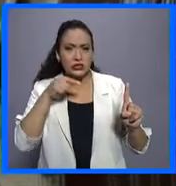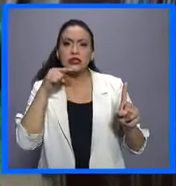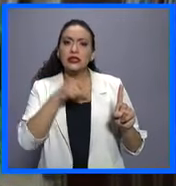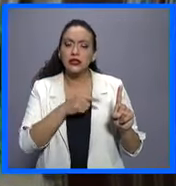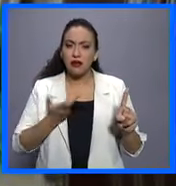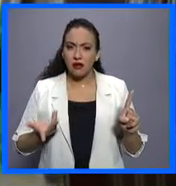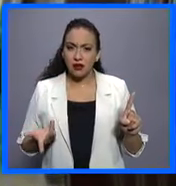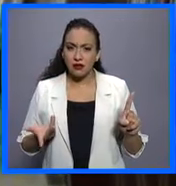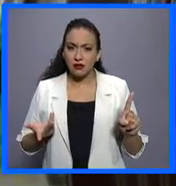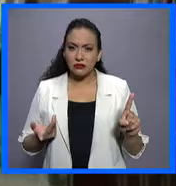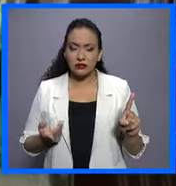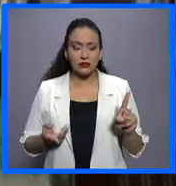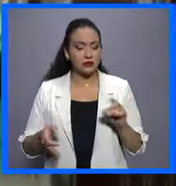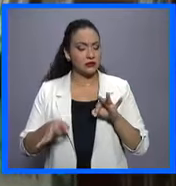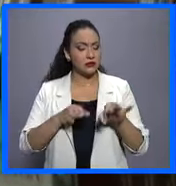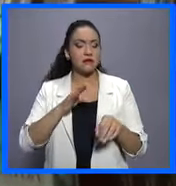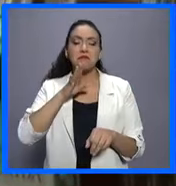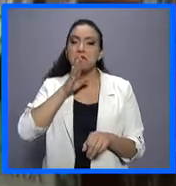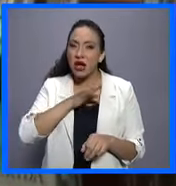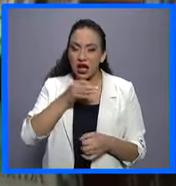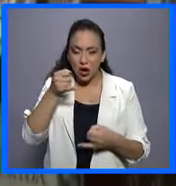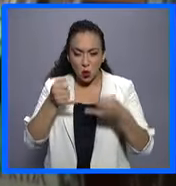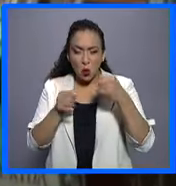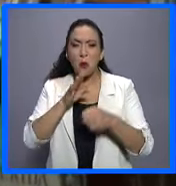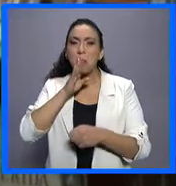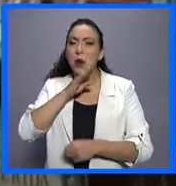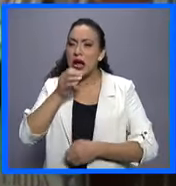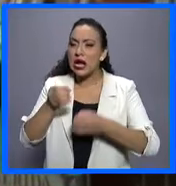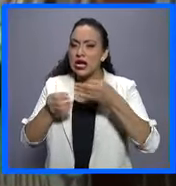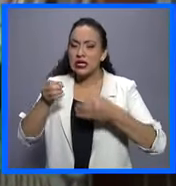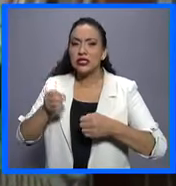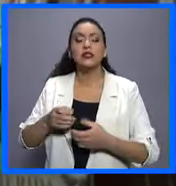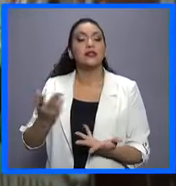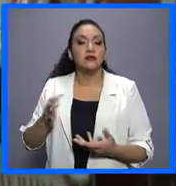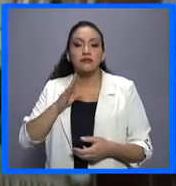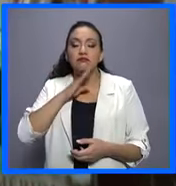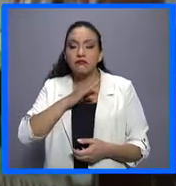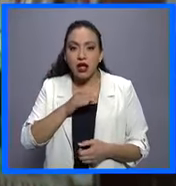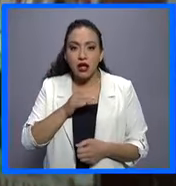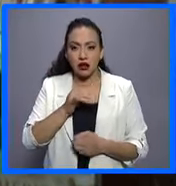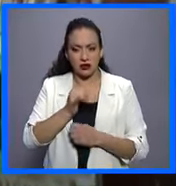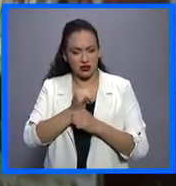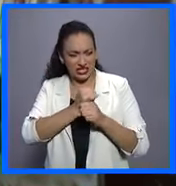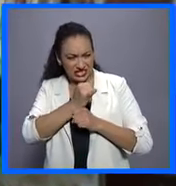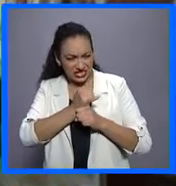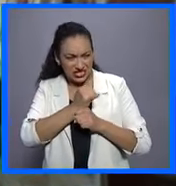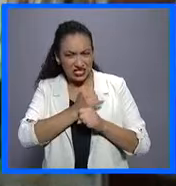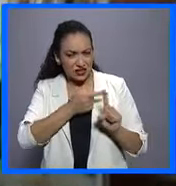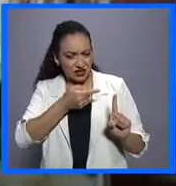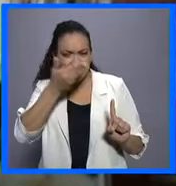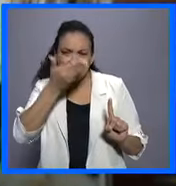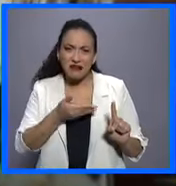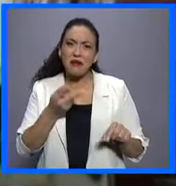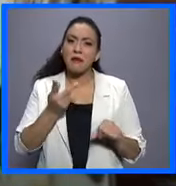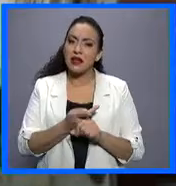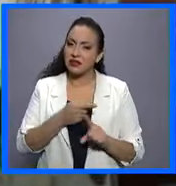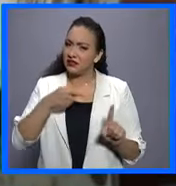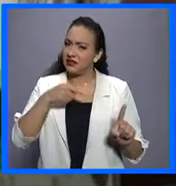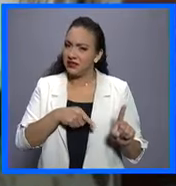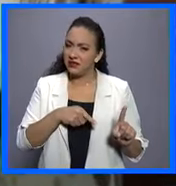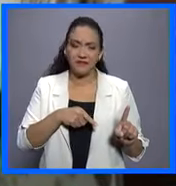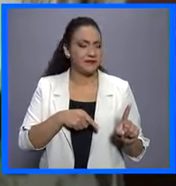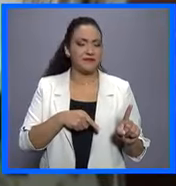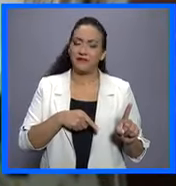actos que hasta donde vamos en este momento en la investigación parecen que indican que son